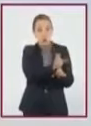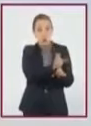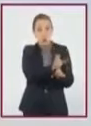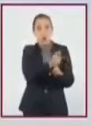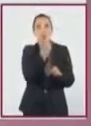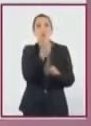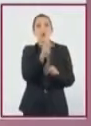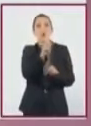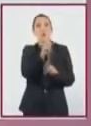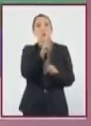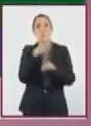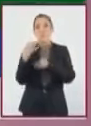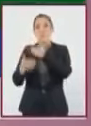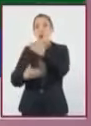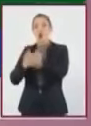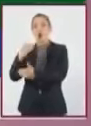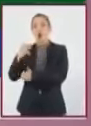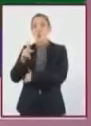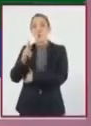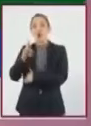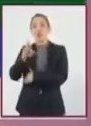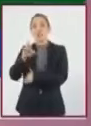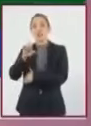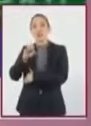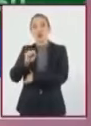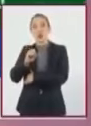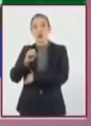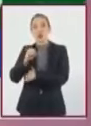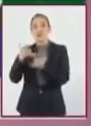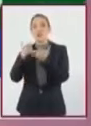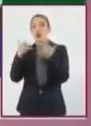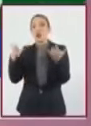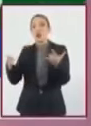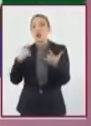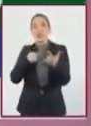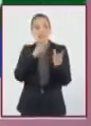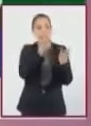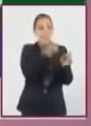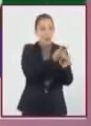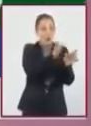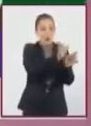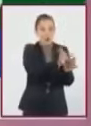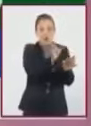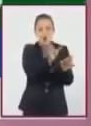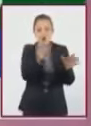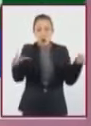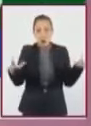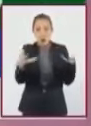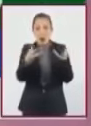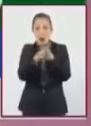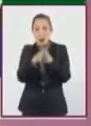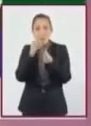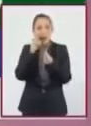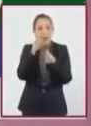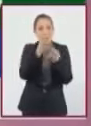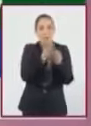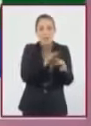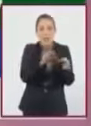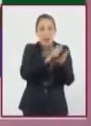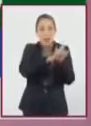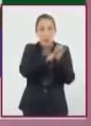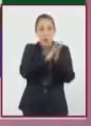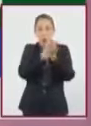proceso histórico es una serie de hechos históricos relacionados entre sí para explicar los cambios o